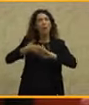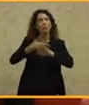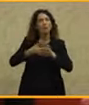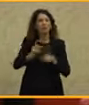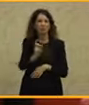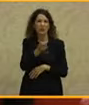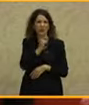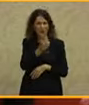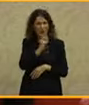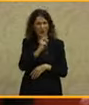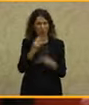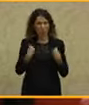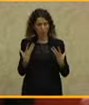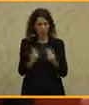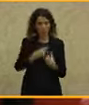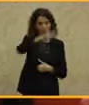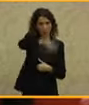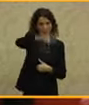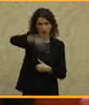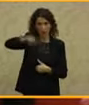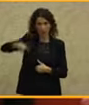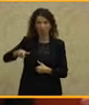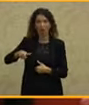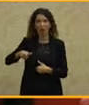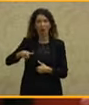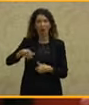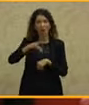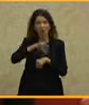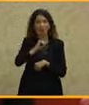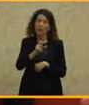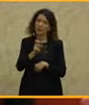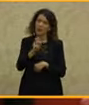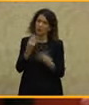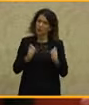de lo difícil que es convivir con las personas que tenemos esta enfermedad.